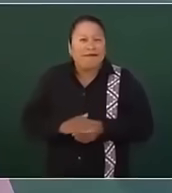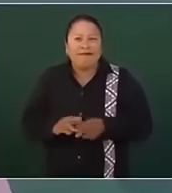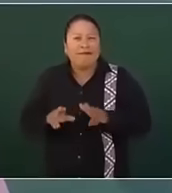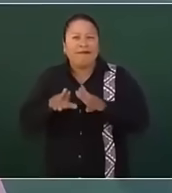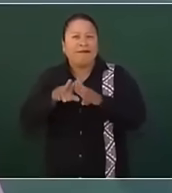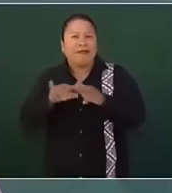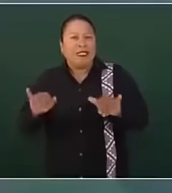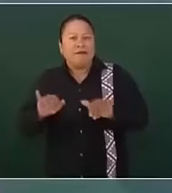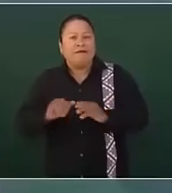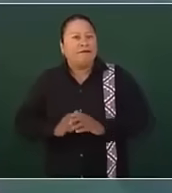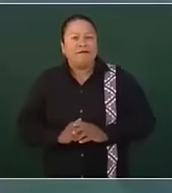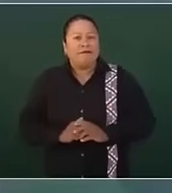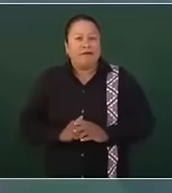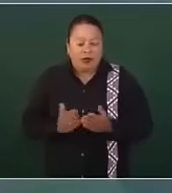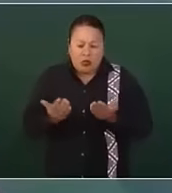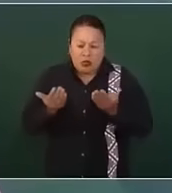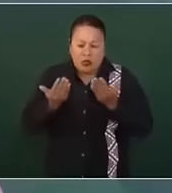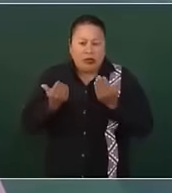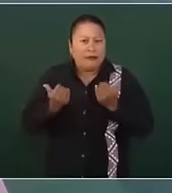nadie.